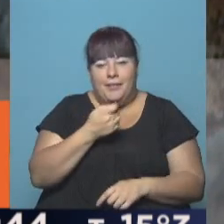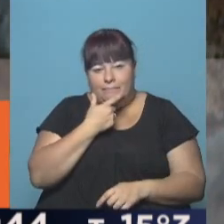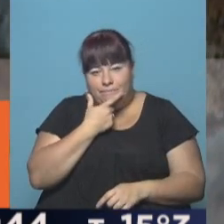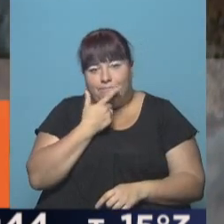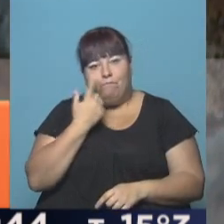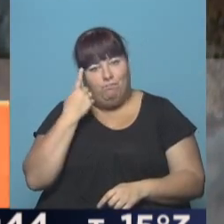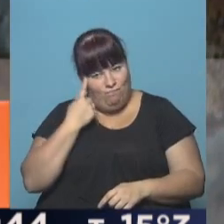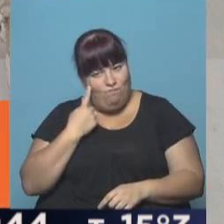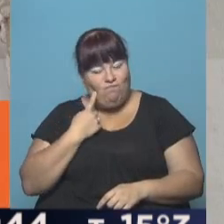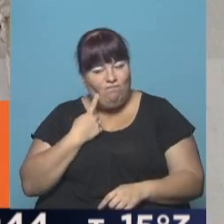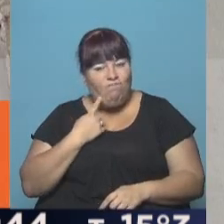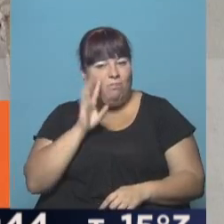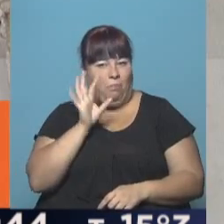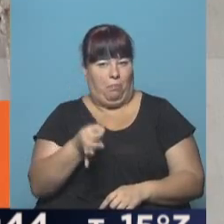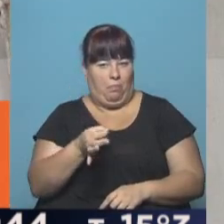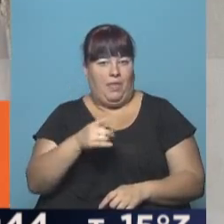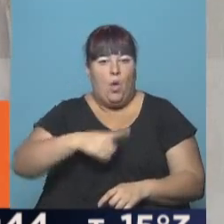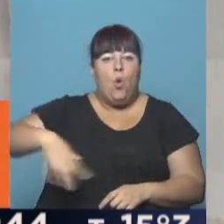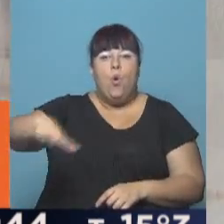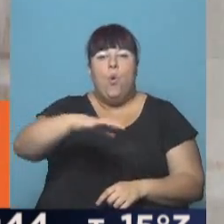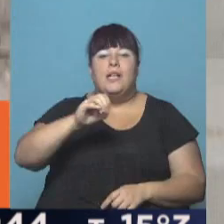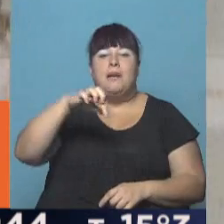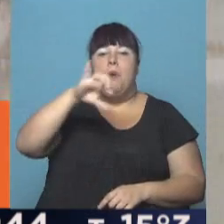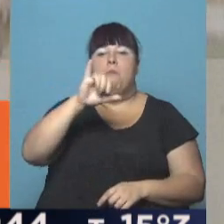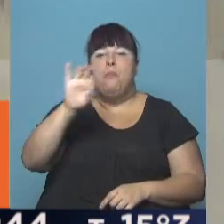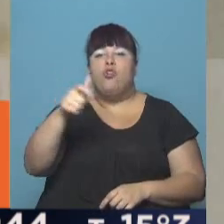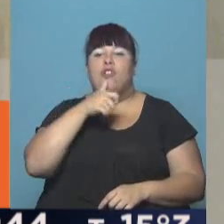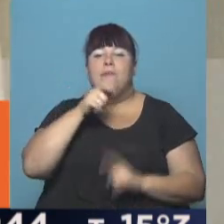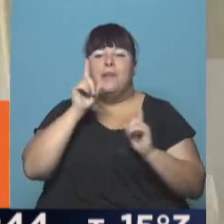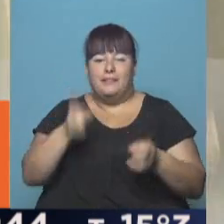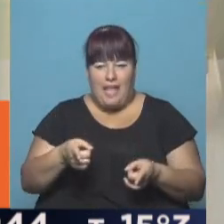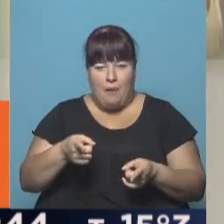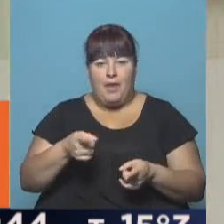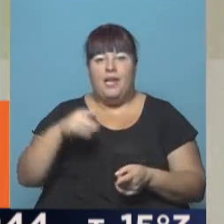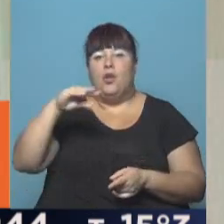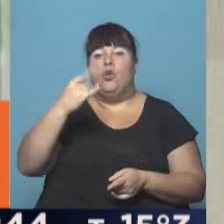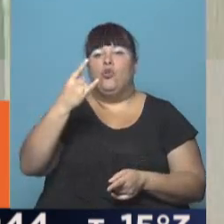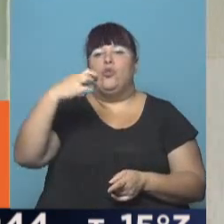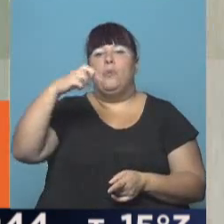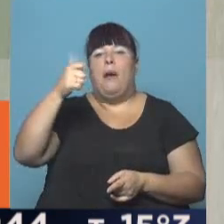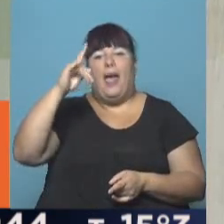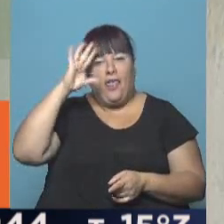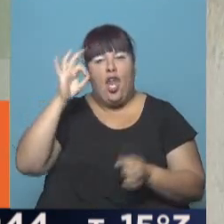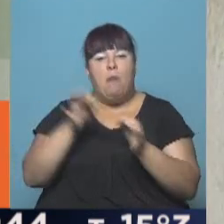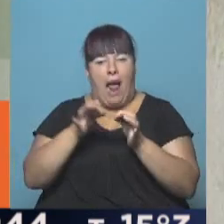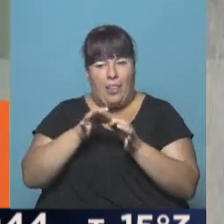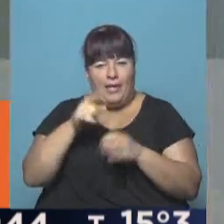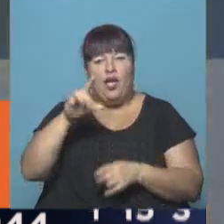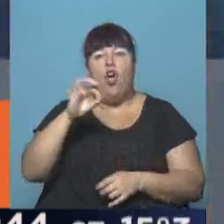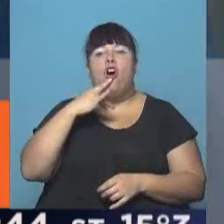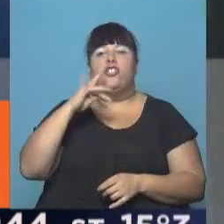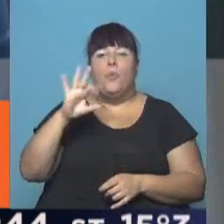triste recorre el Pozo de Quilmes, también llamado Chupadero Malvinas. Él es Osvaldo